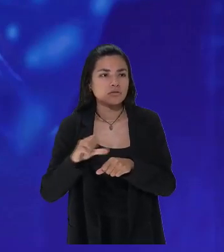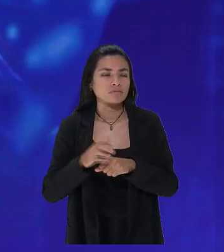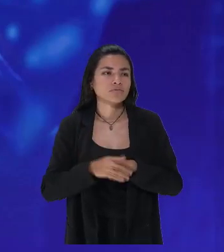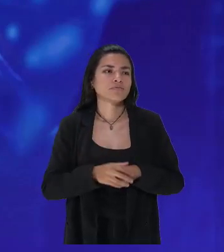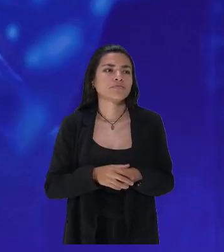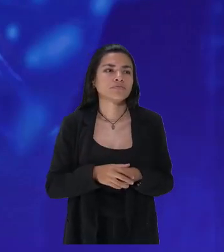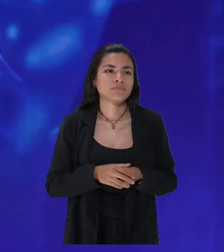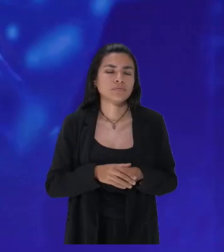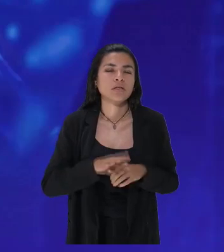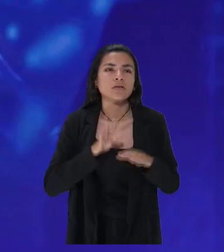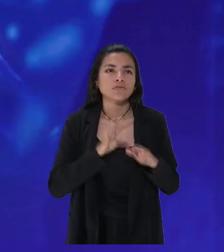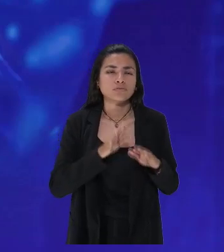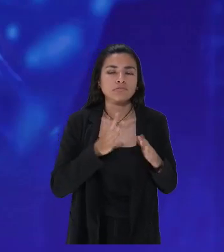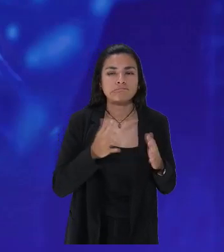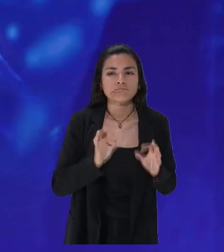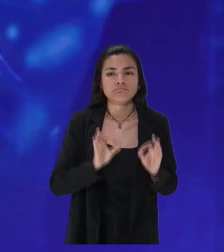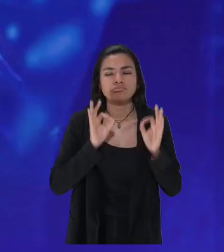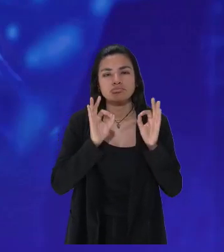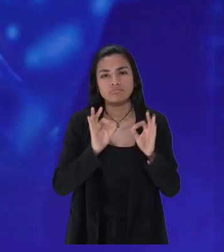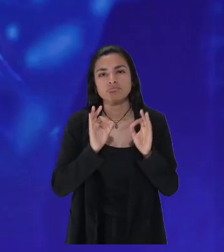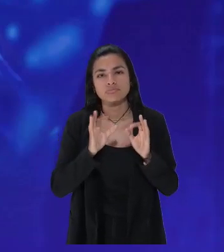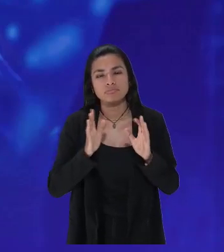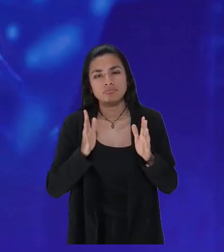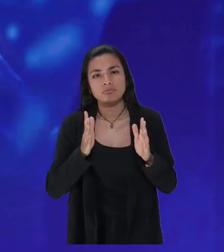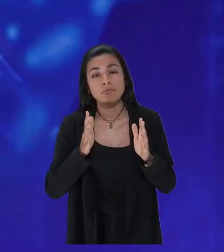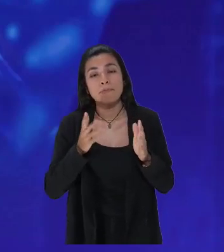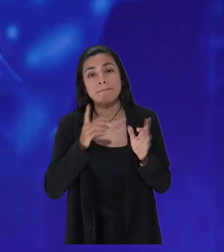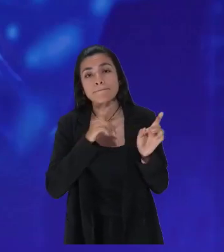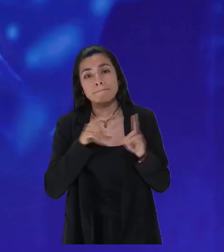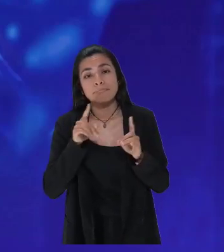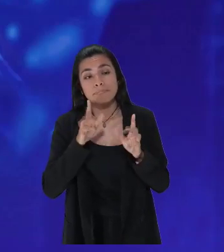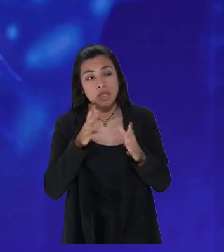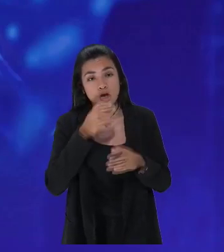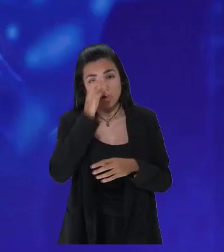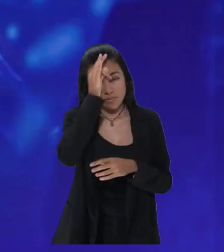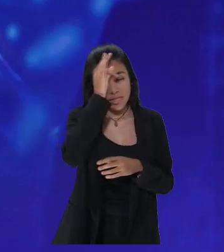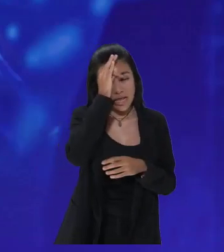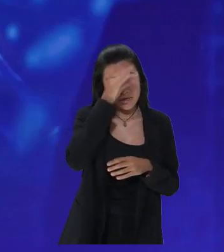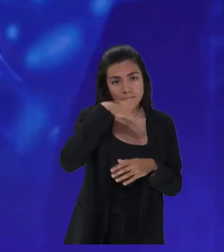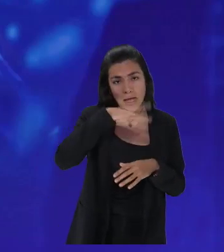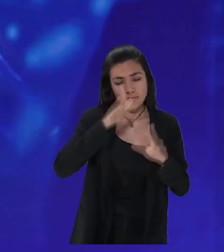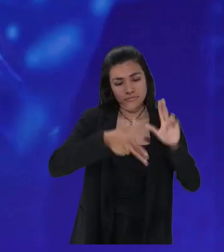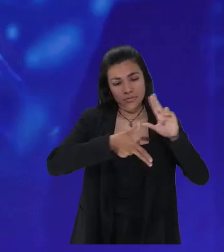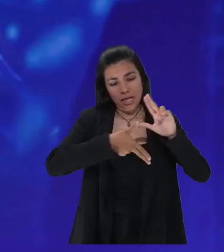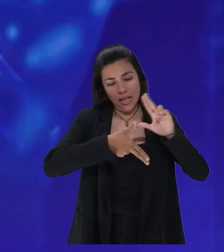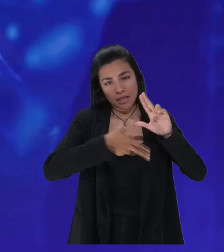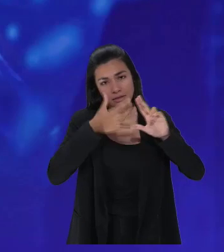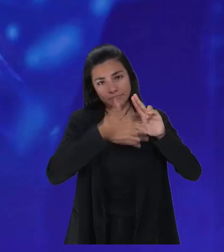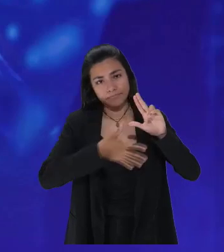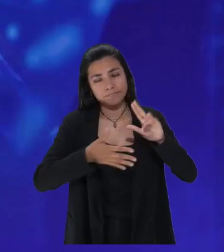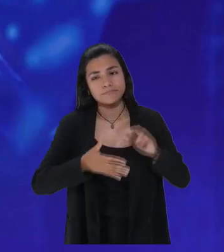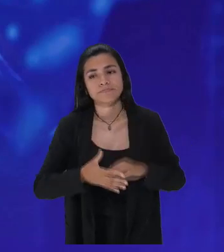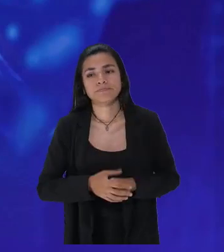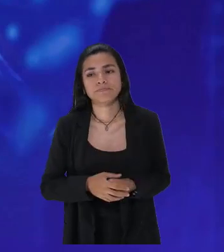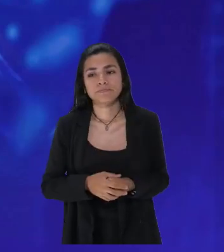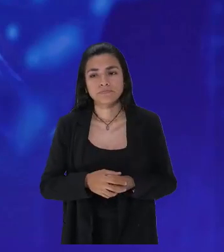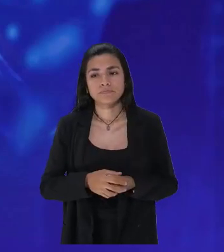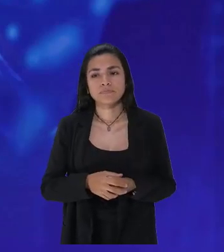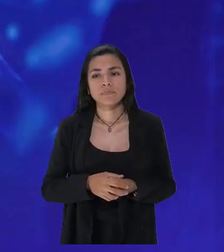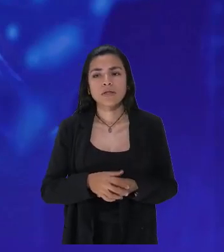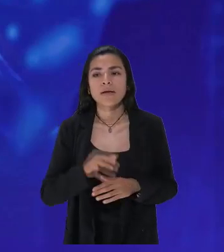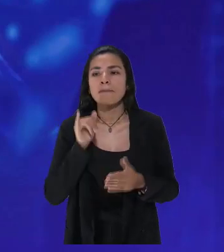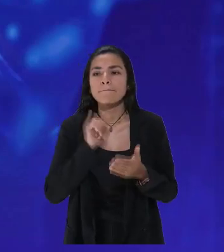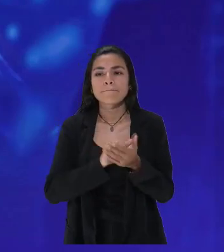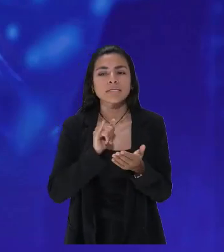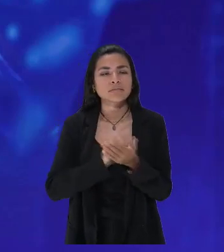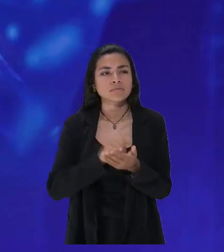buen cirujano de cadera que tenemos en uno de los mejores hospitales que tenemos en Latam. Lo mismo podemos replicar en otras